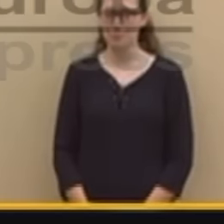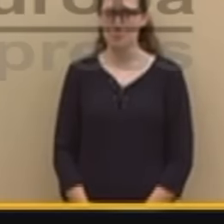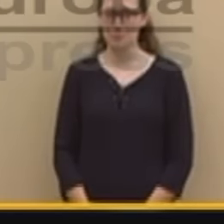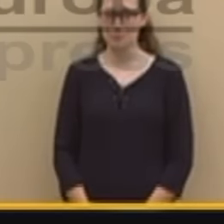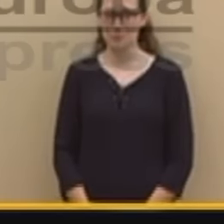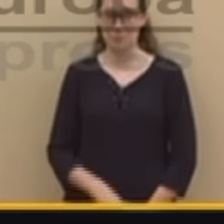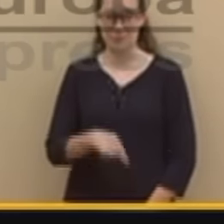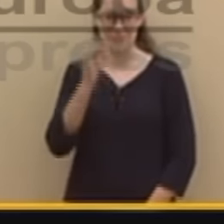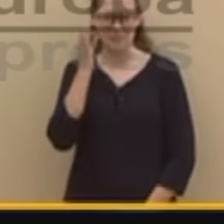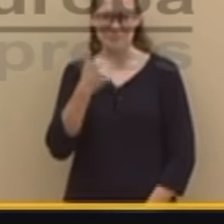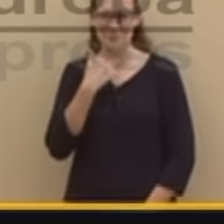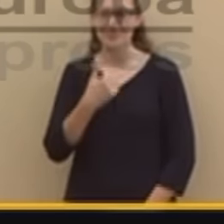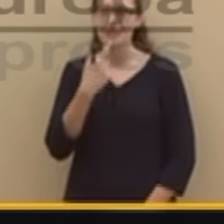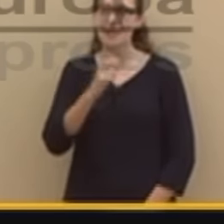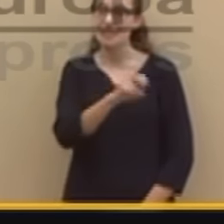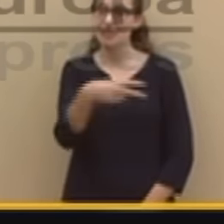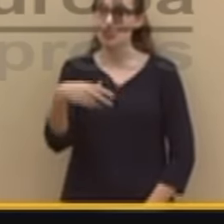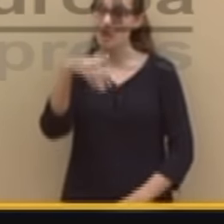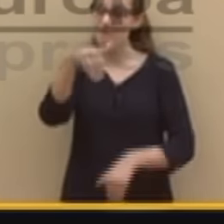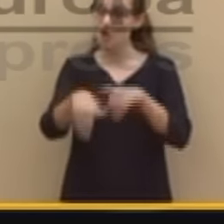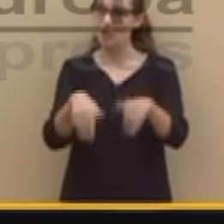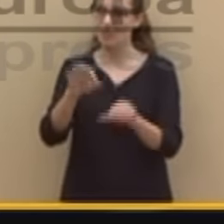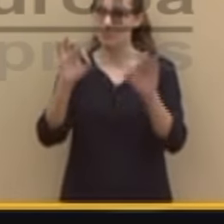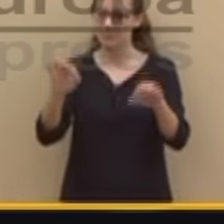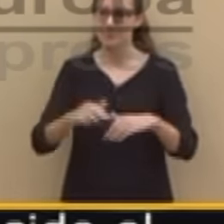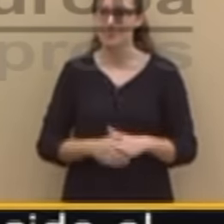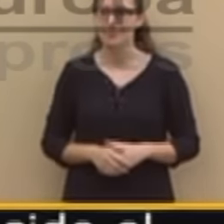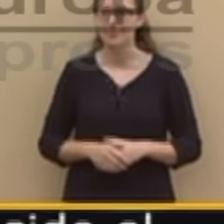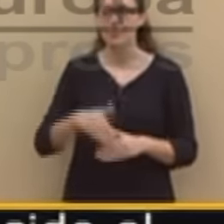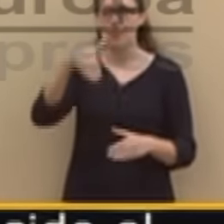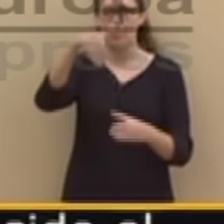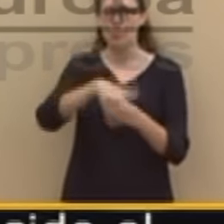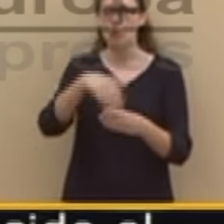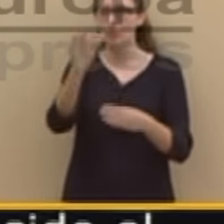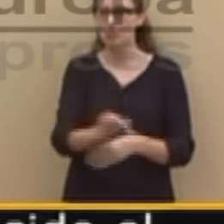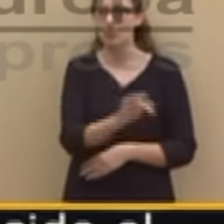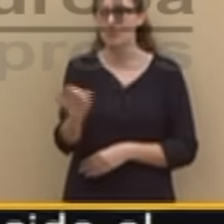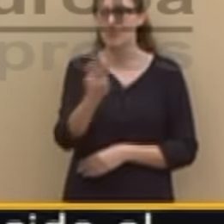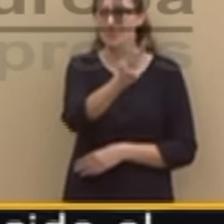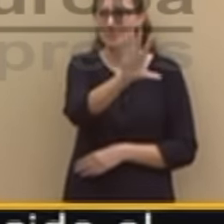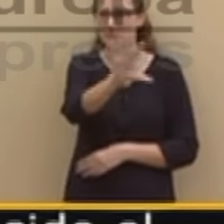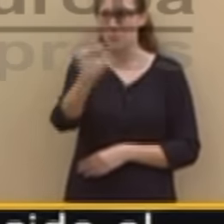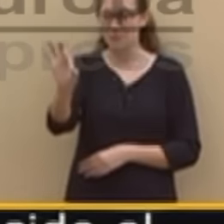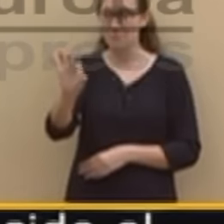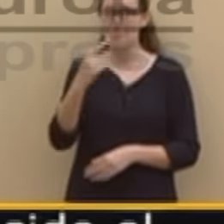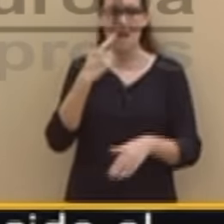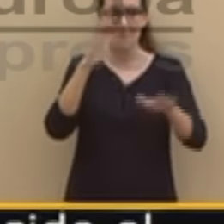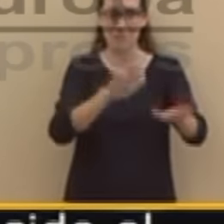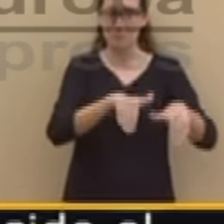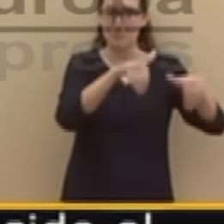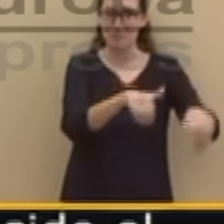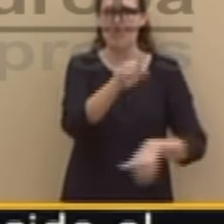El resultado de la votación ha sido el siguiente. Votos emitidos 350. Votos a favor del candidato